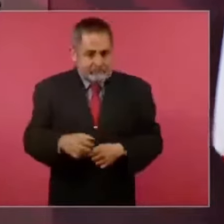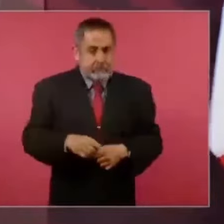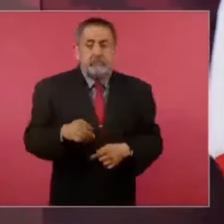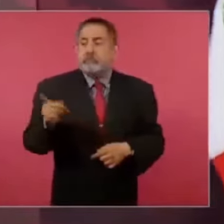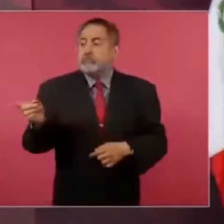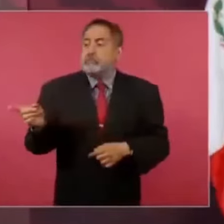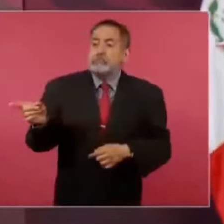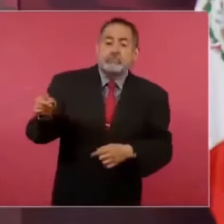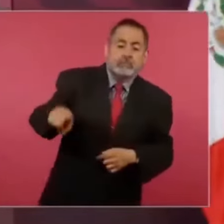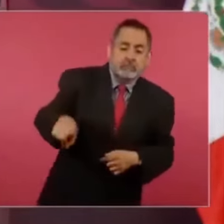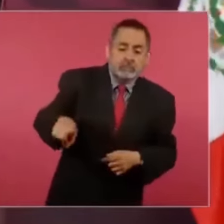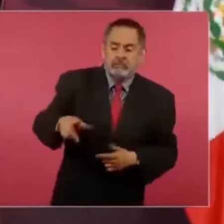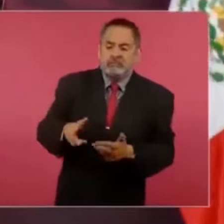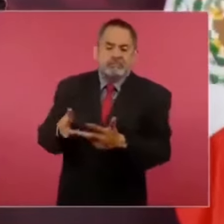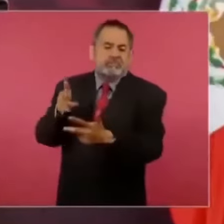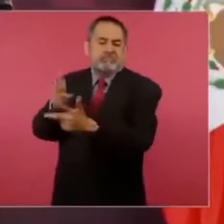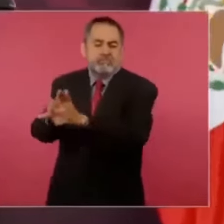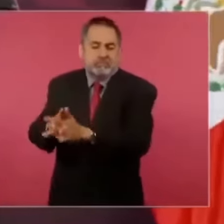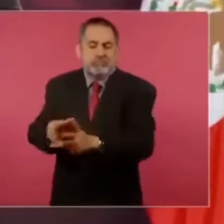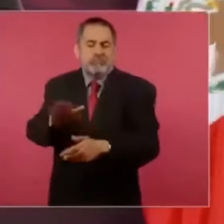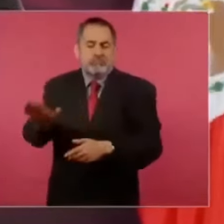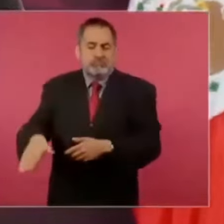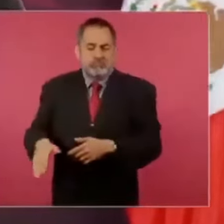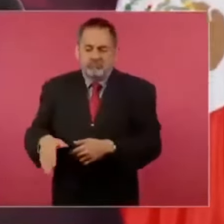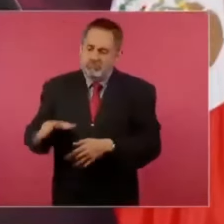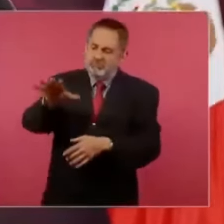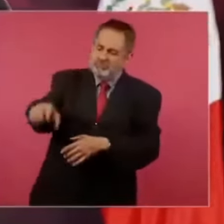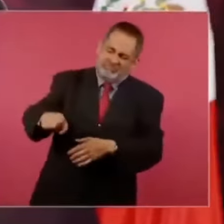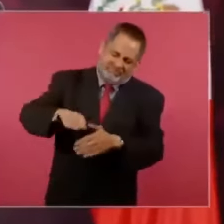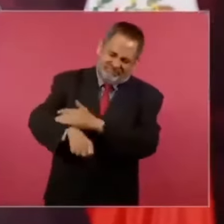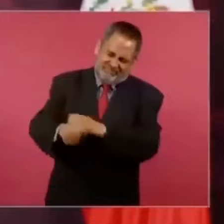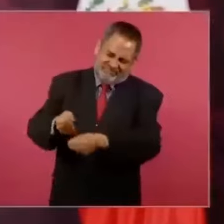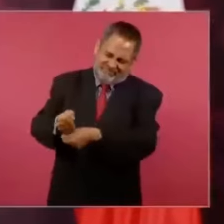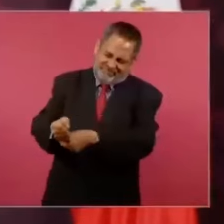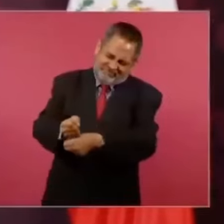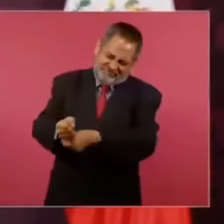asesinan, lo torturan